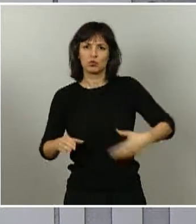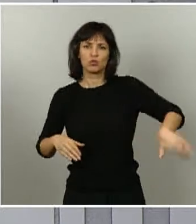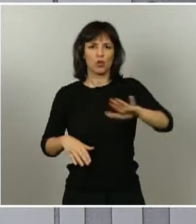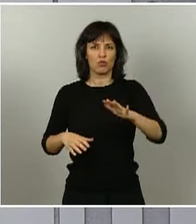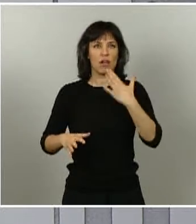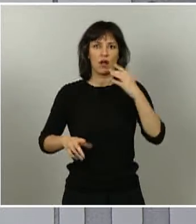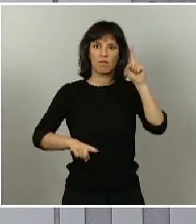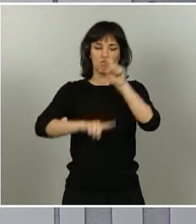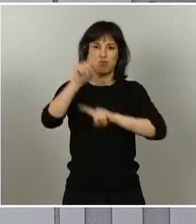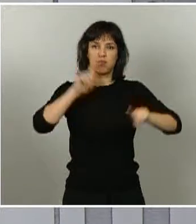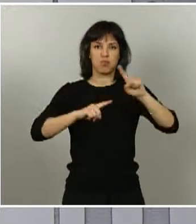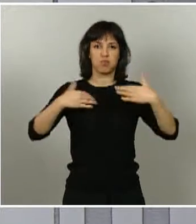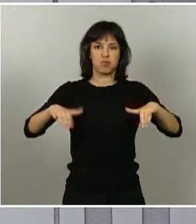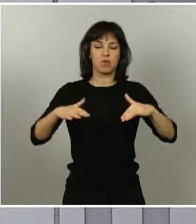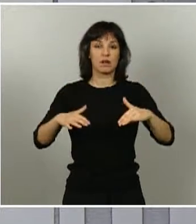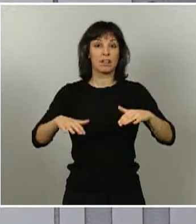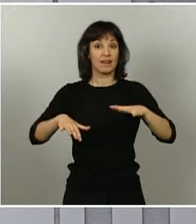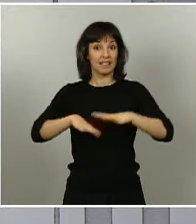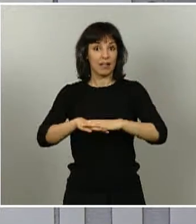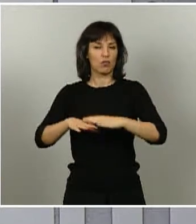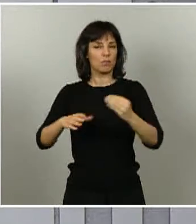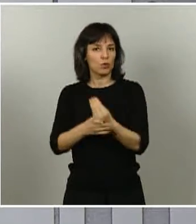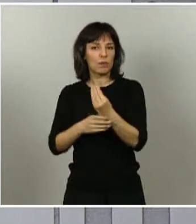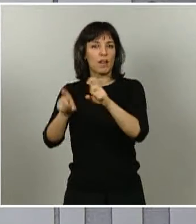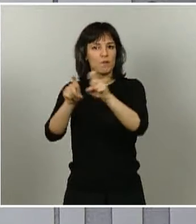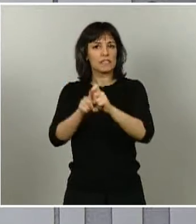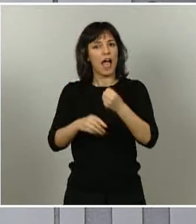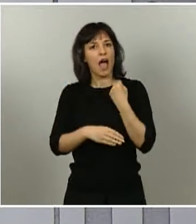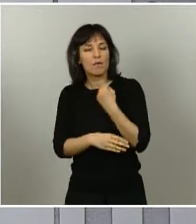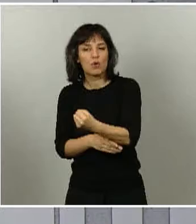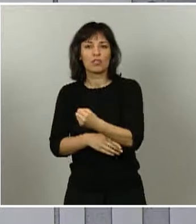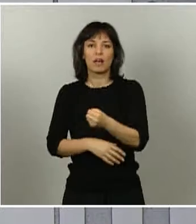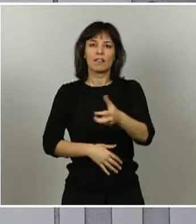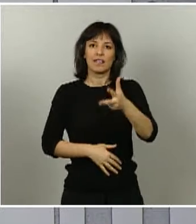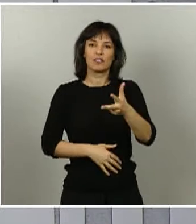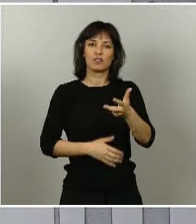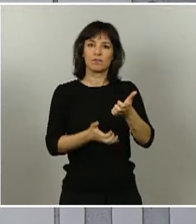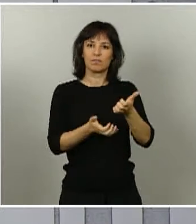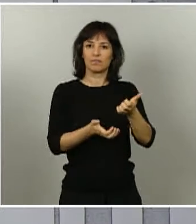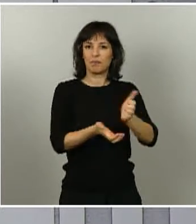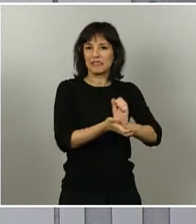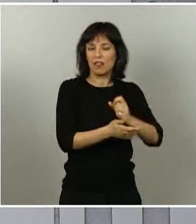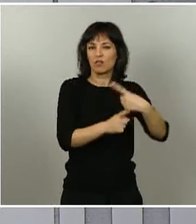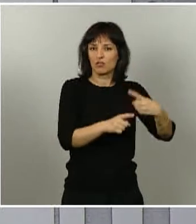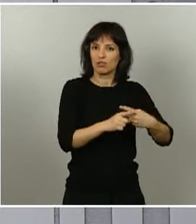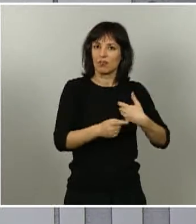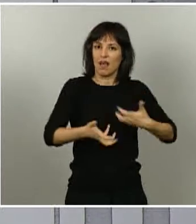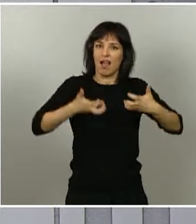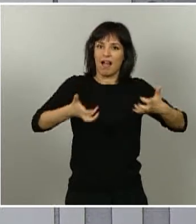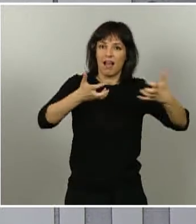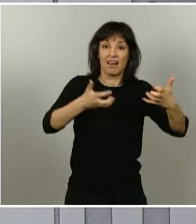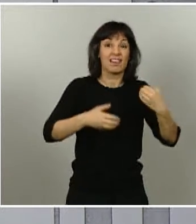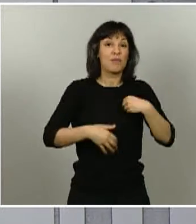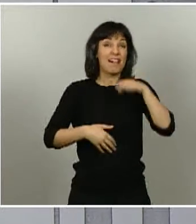y que podamos seguir ganando en prestaciones, en derechos, como este Gobierno tiene en su hoja de ruta y los partidos que hicieron posible